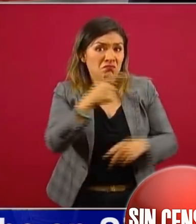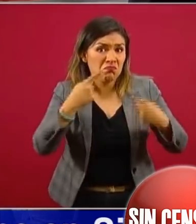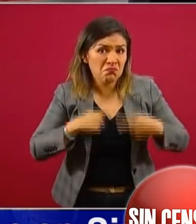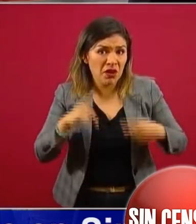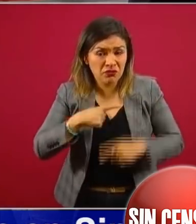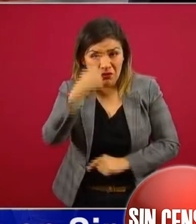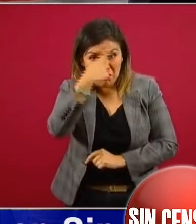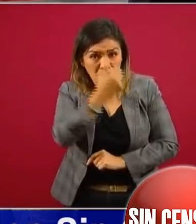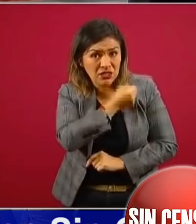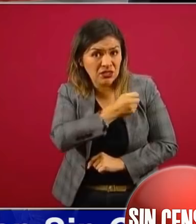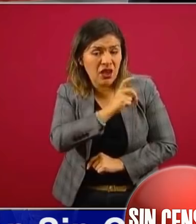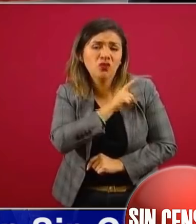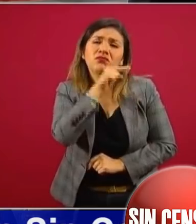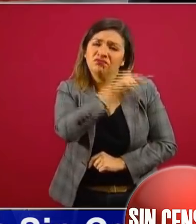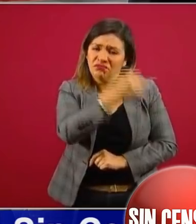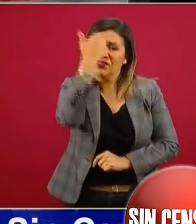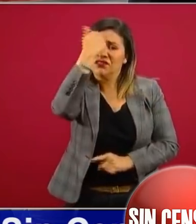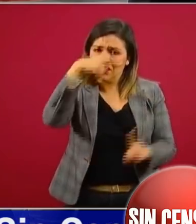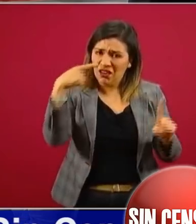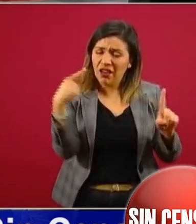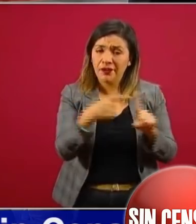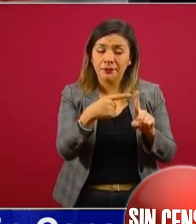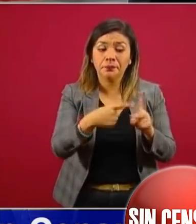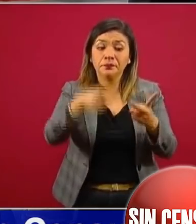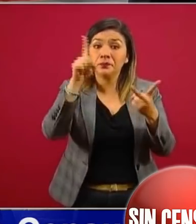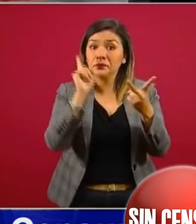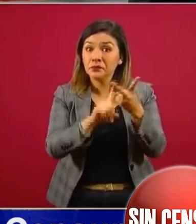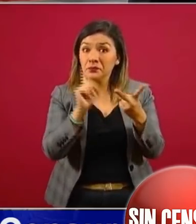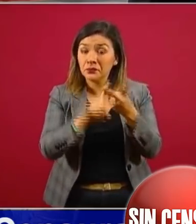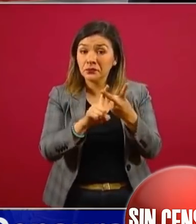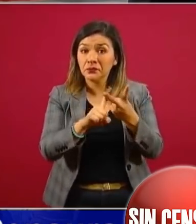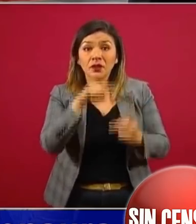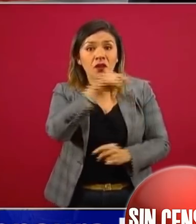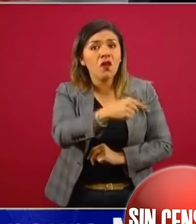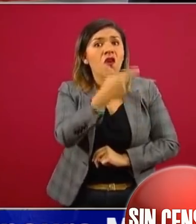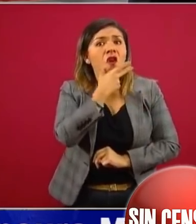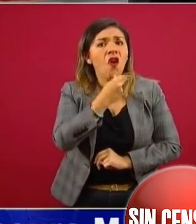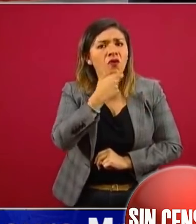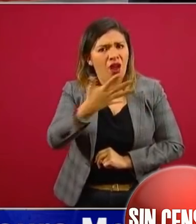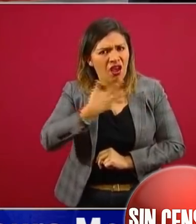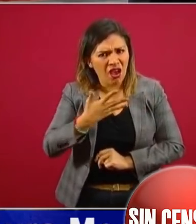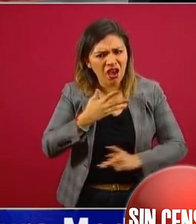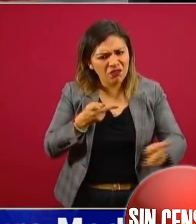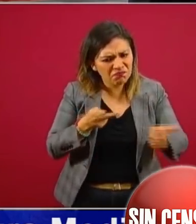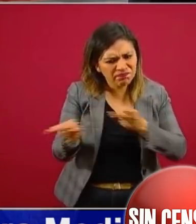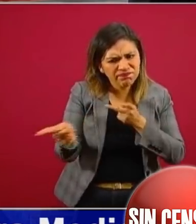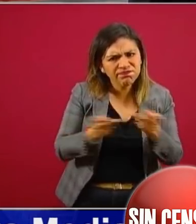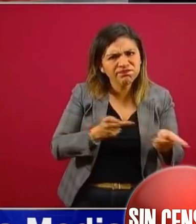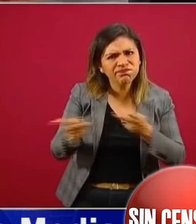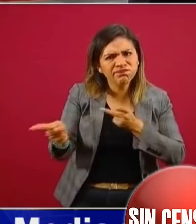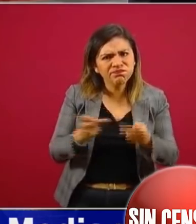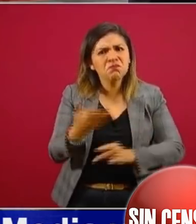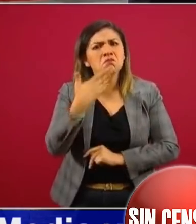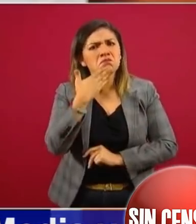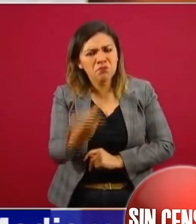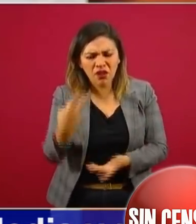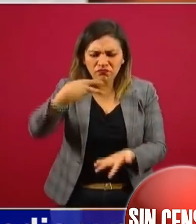materia. Y segundo, es un hombre preparado, buen expositor,